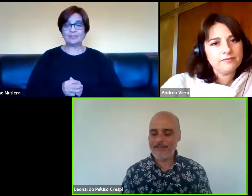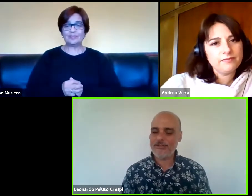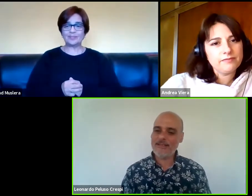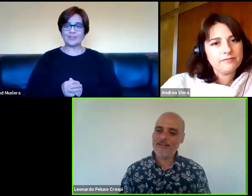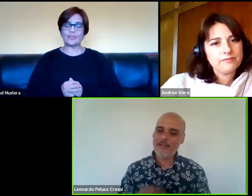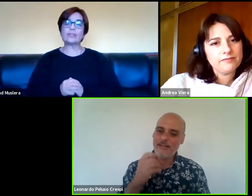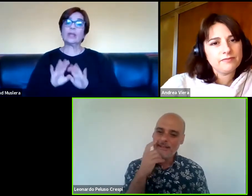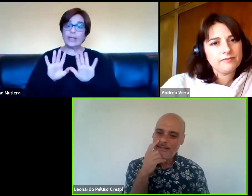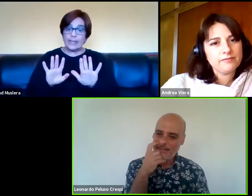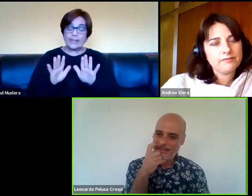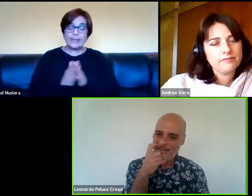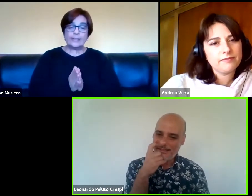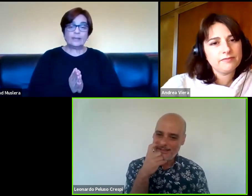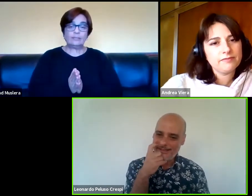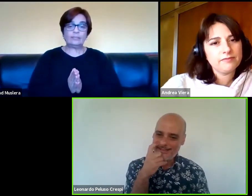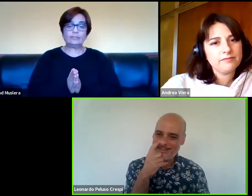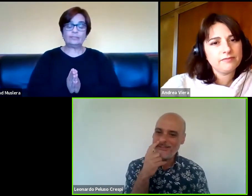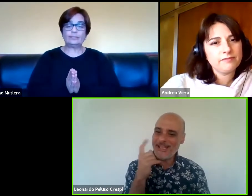Entonces,